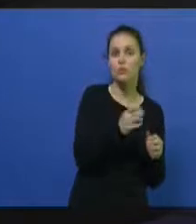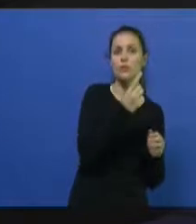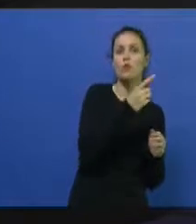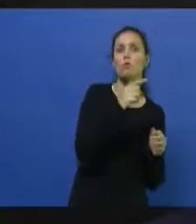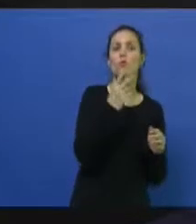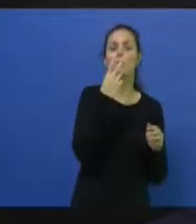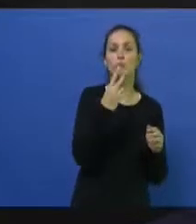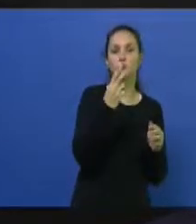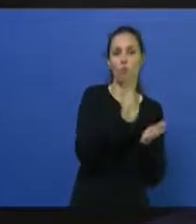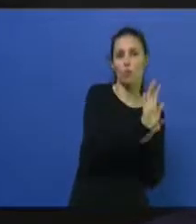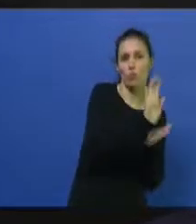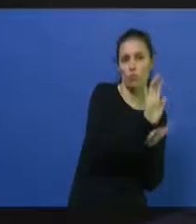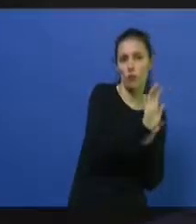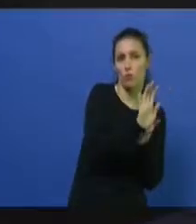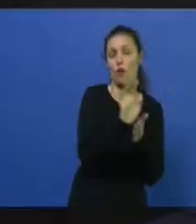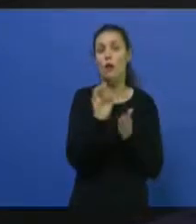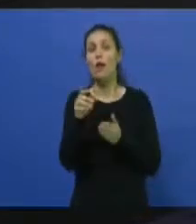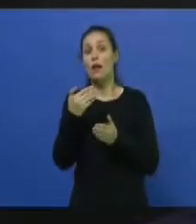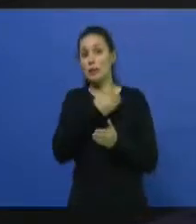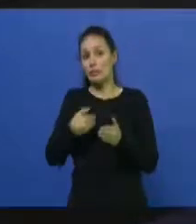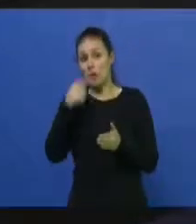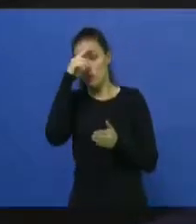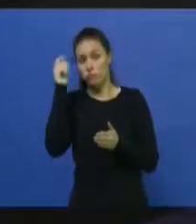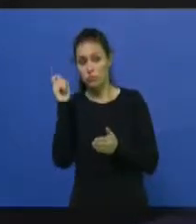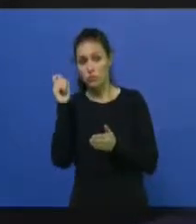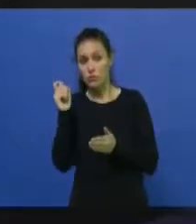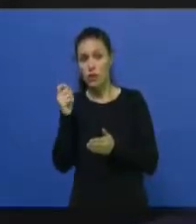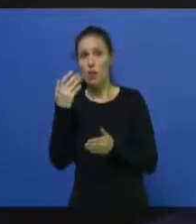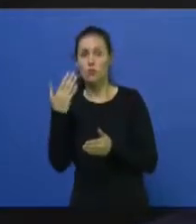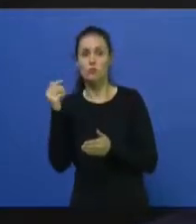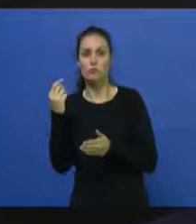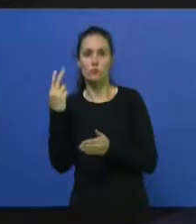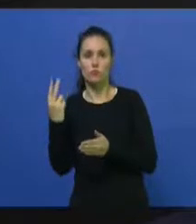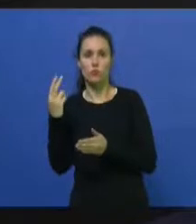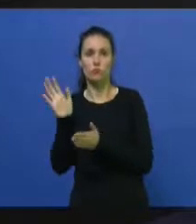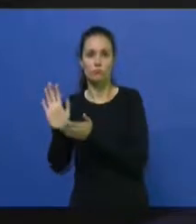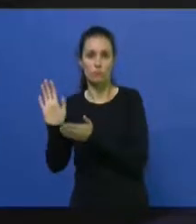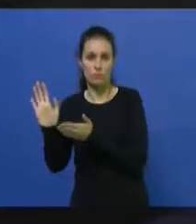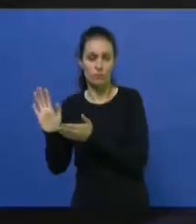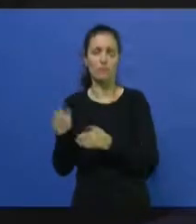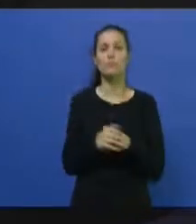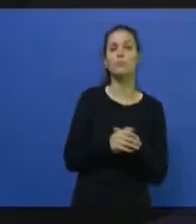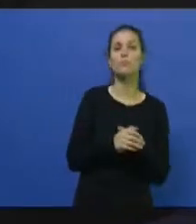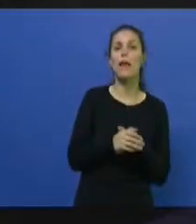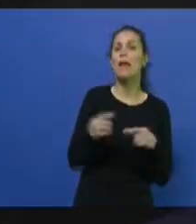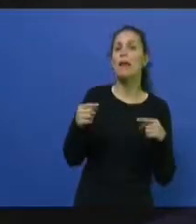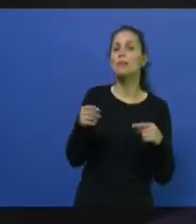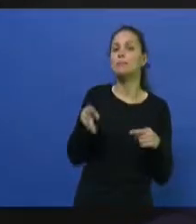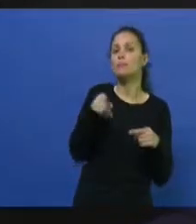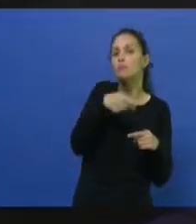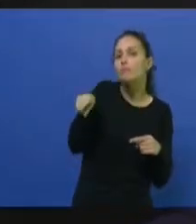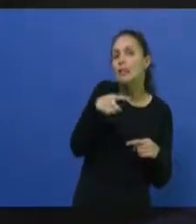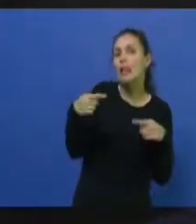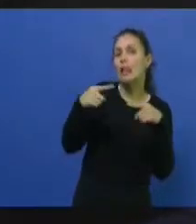Nacional se habla de hasta 6% de déficit. O sea que, bueno, ahí está la discusión. y la discusión, buena parte, después la podemos llevar